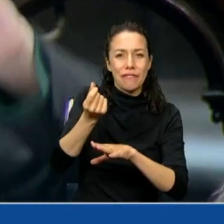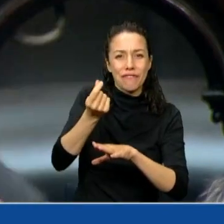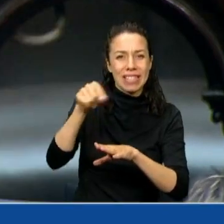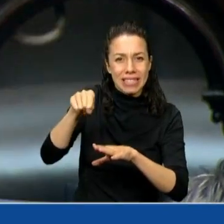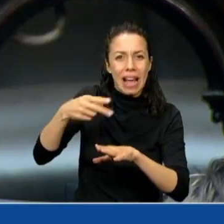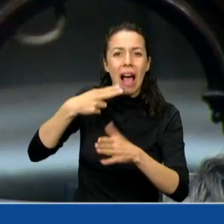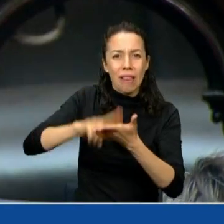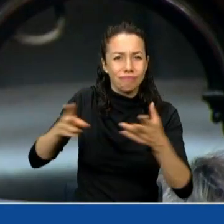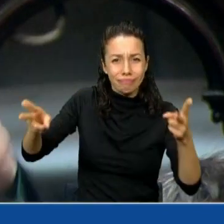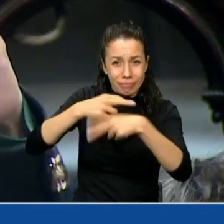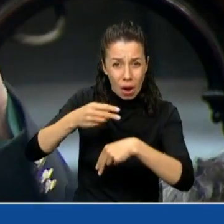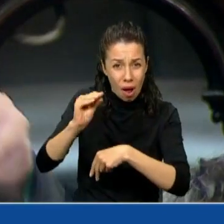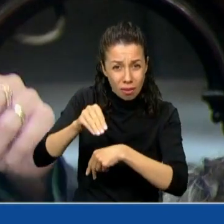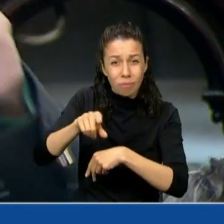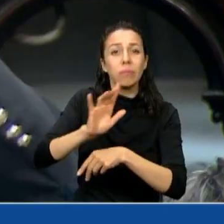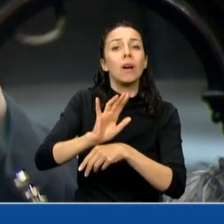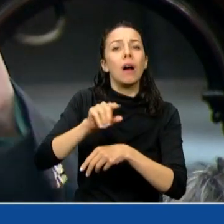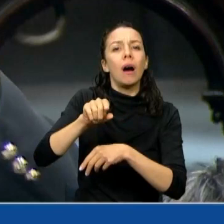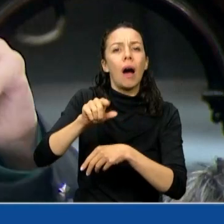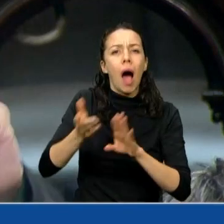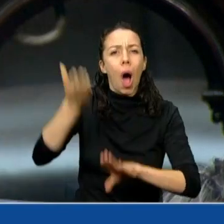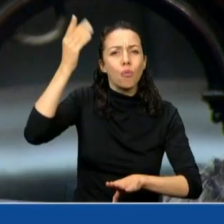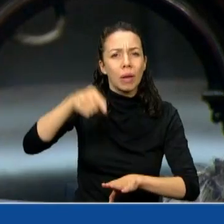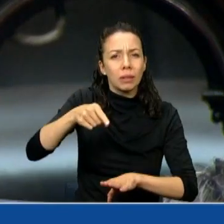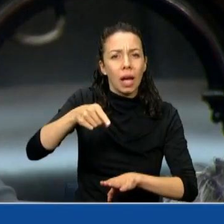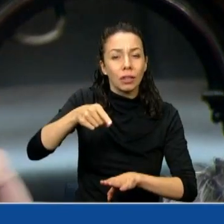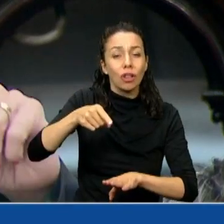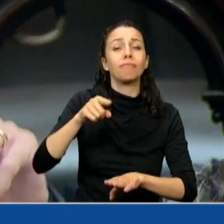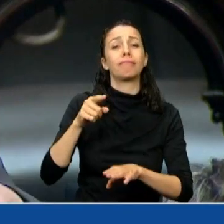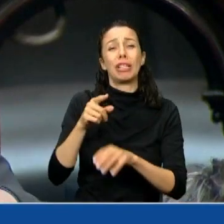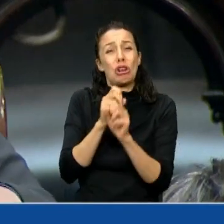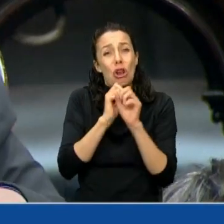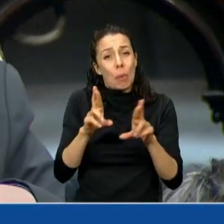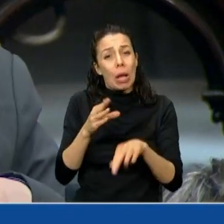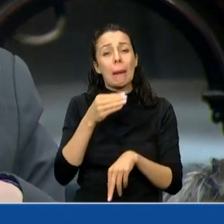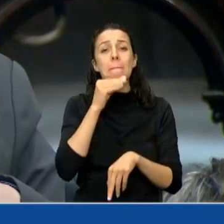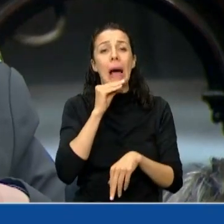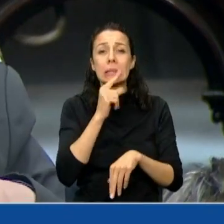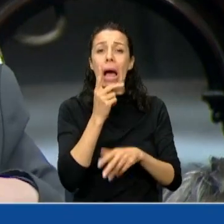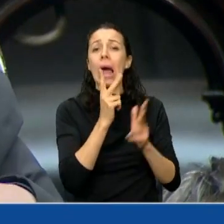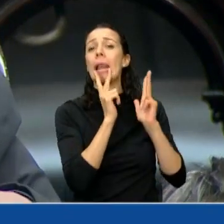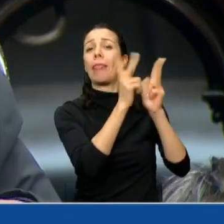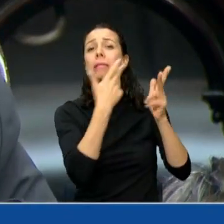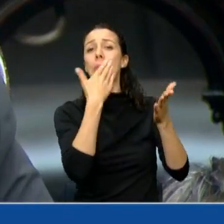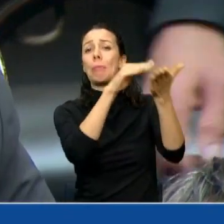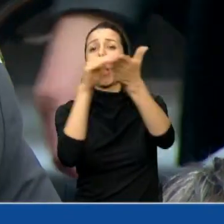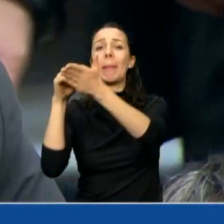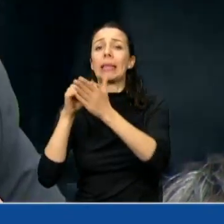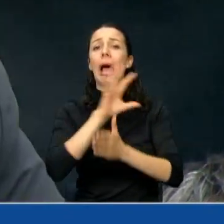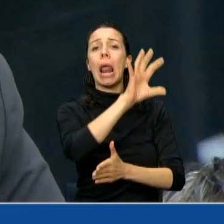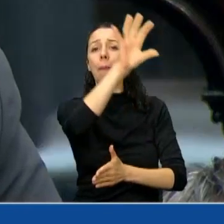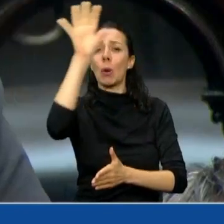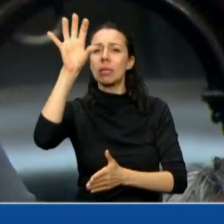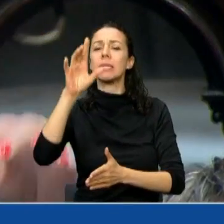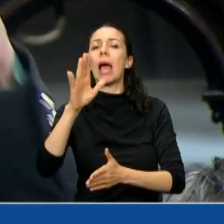es mucho peor, que es la promesa que le hizo el ministro Massa a las provincias para compensarlas con el impuesto